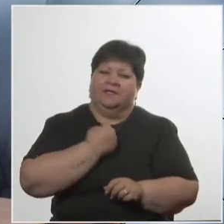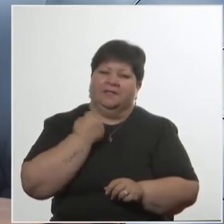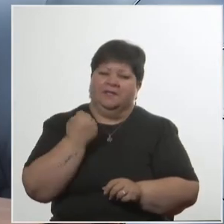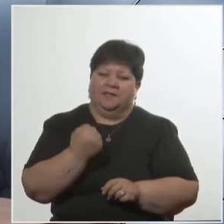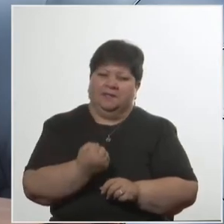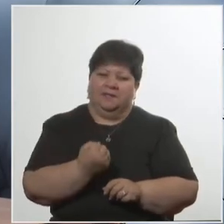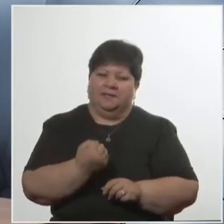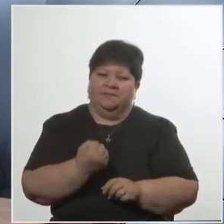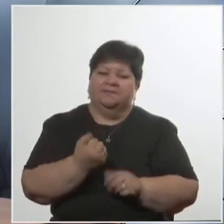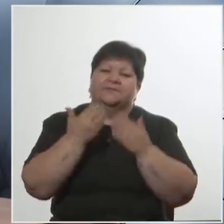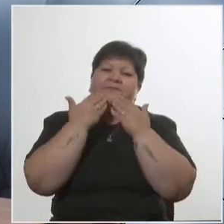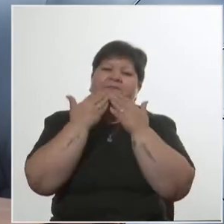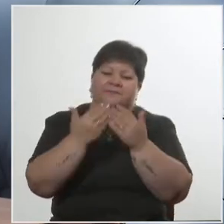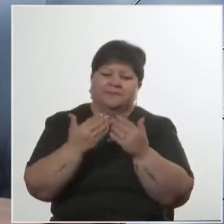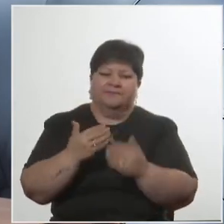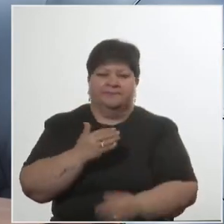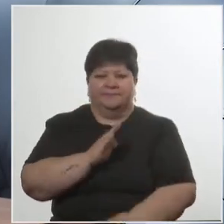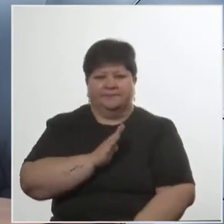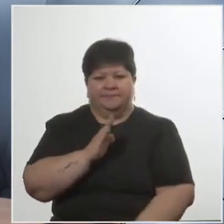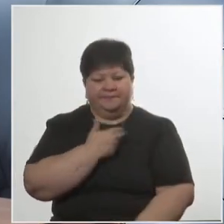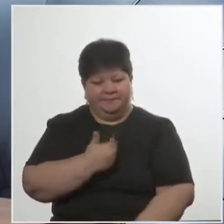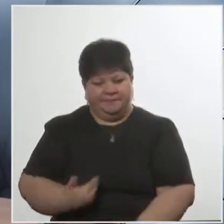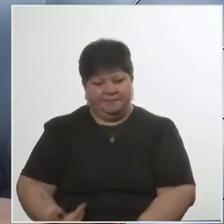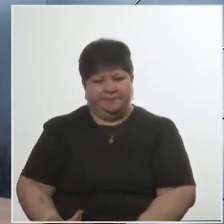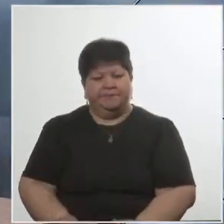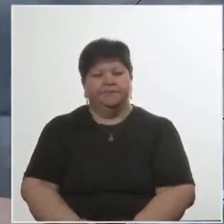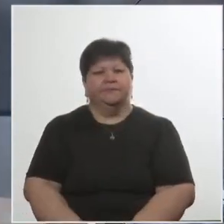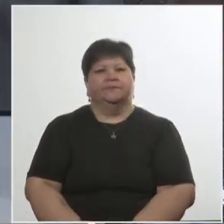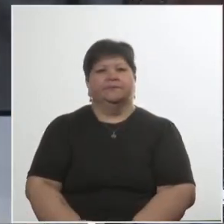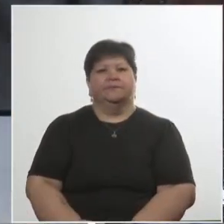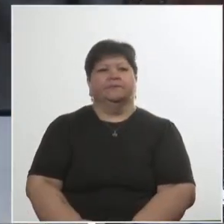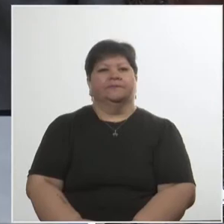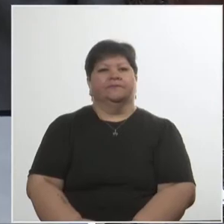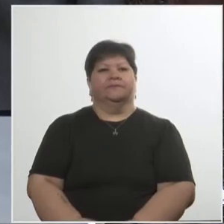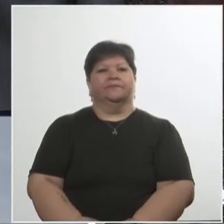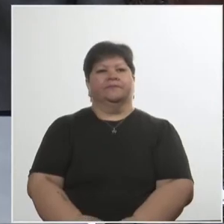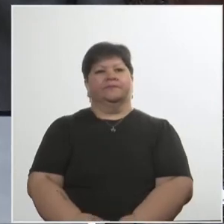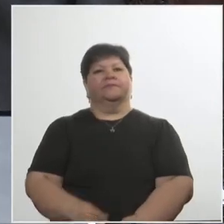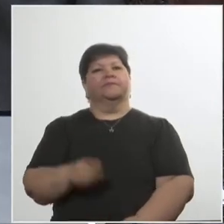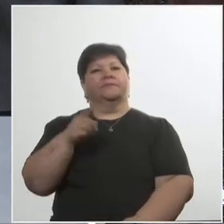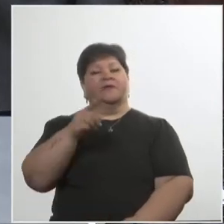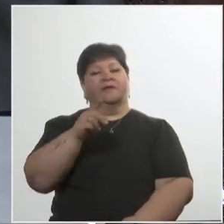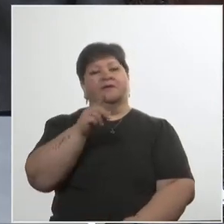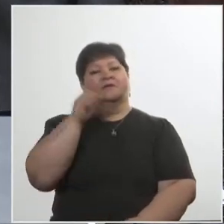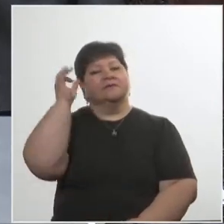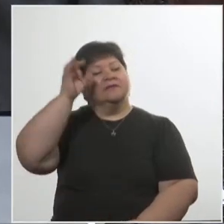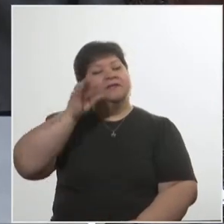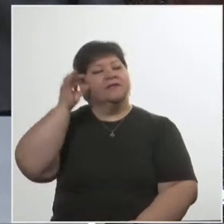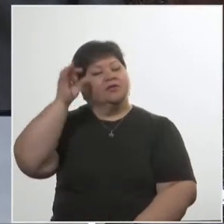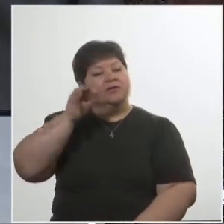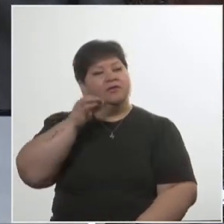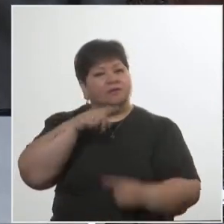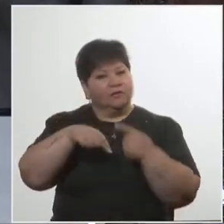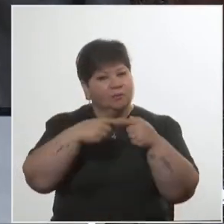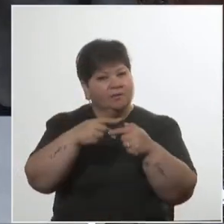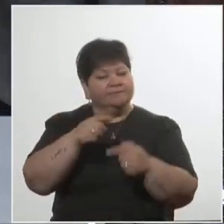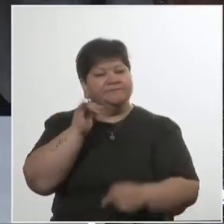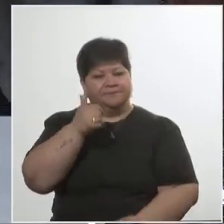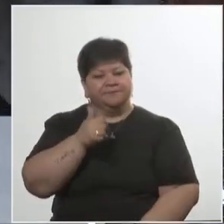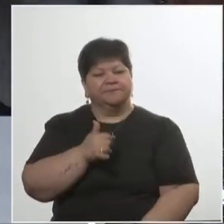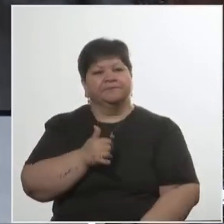En definitiva gracias señora presidenta ustedes siguen uso de la palabra senadora Sí